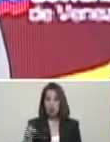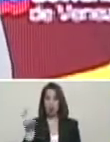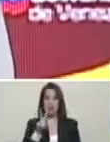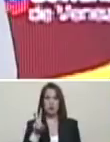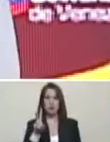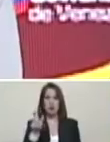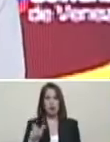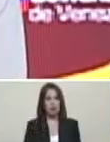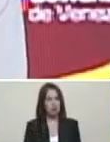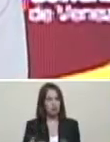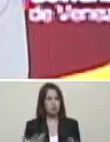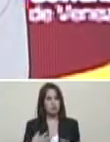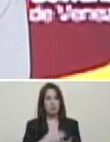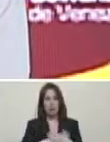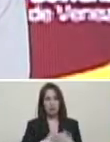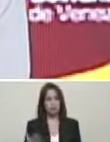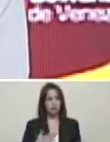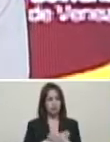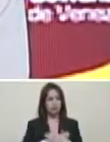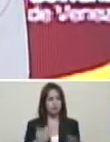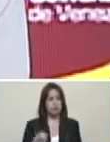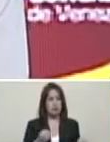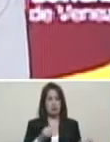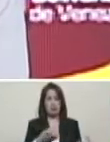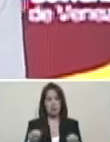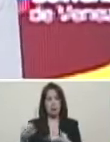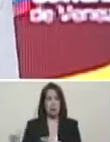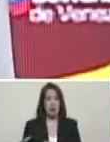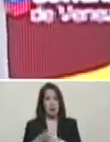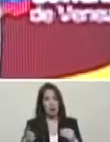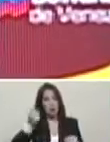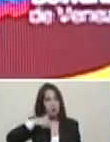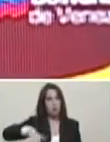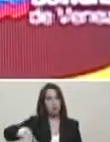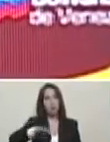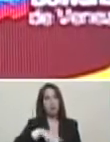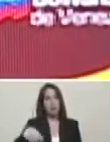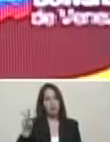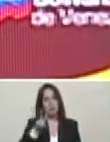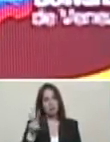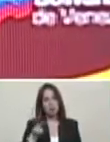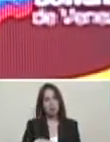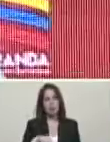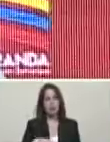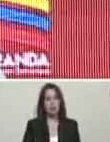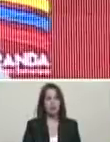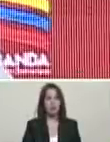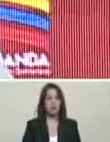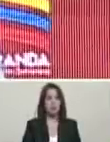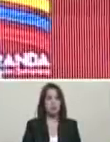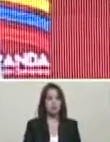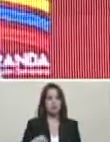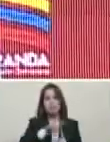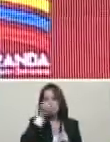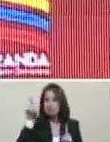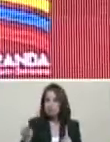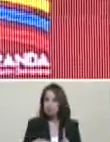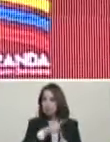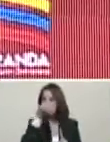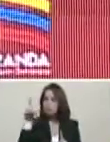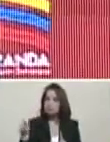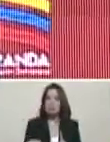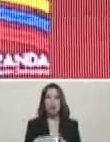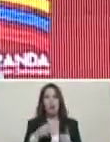para abastecer al pueblo venezolano y mirandino. Es un circuito productivo virtuoso. Yo le hago un